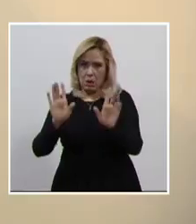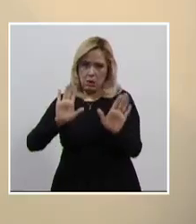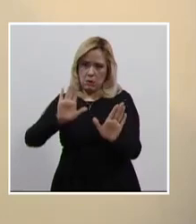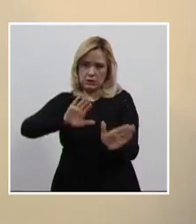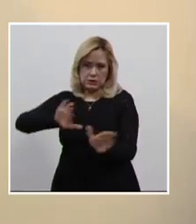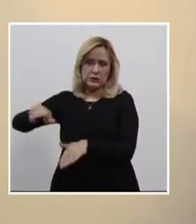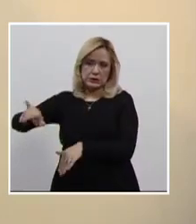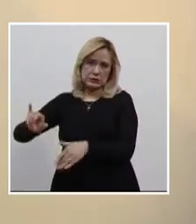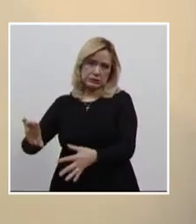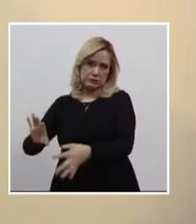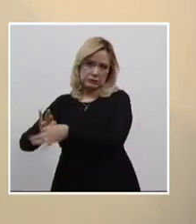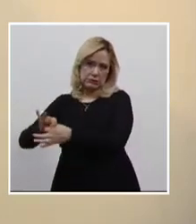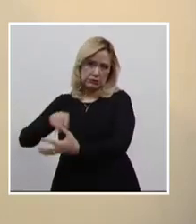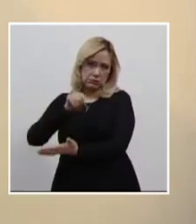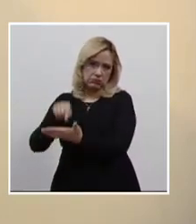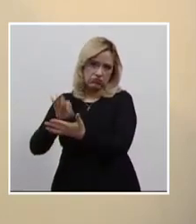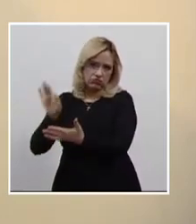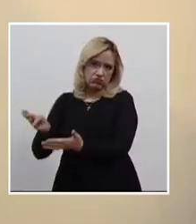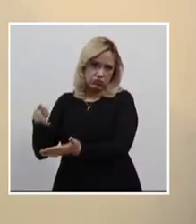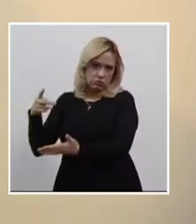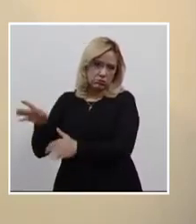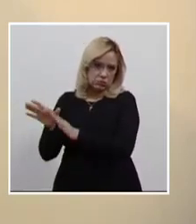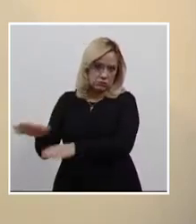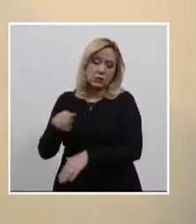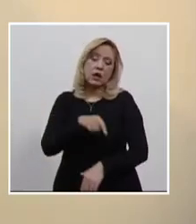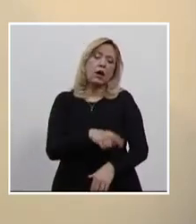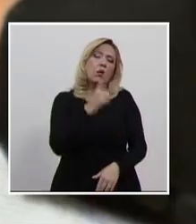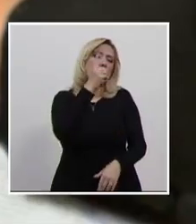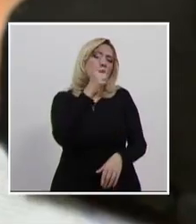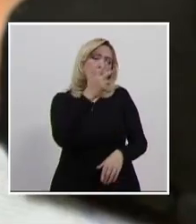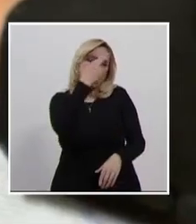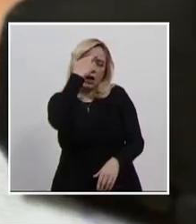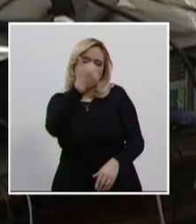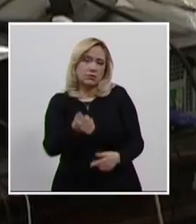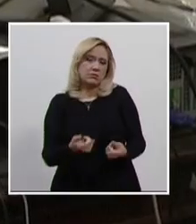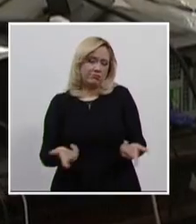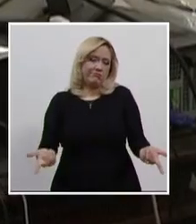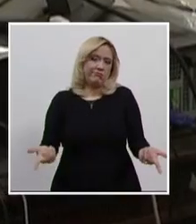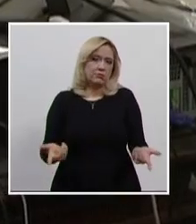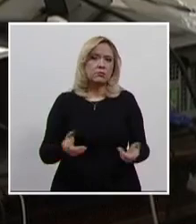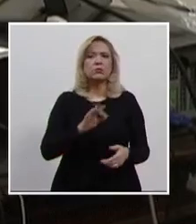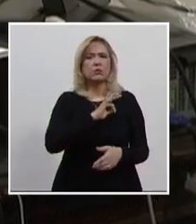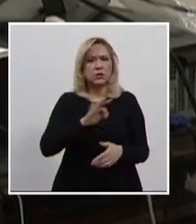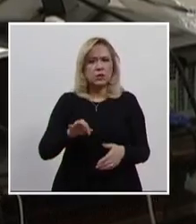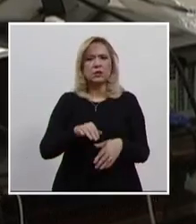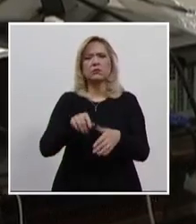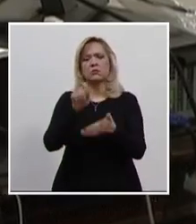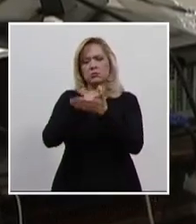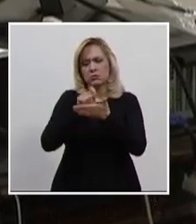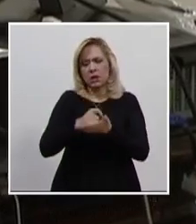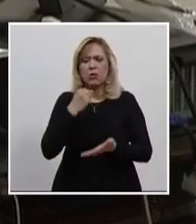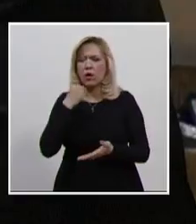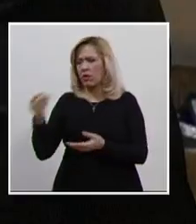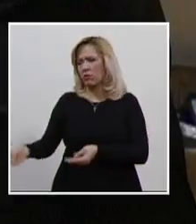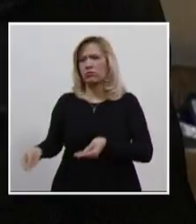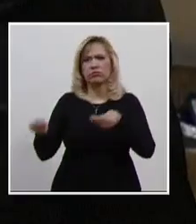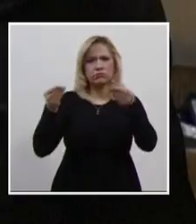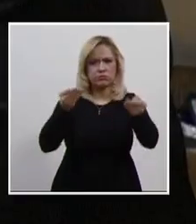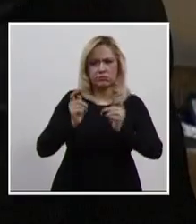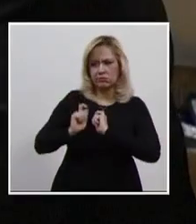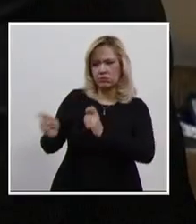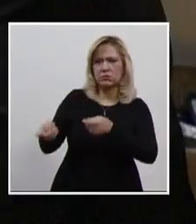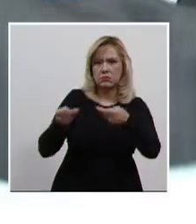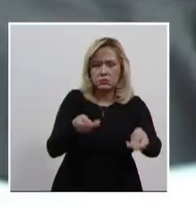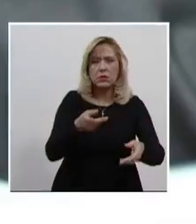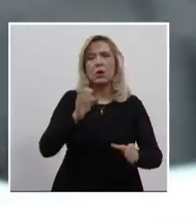amparos. Mencionó que cualquier persona puede presentar el amparo, por escrito, comparecencia o de forma electrónica a cualquier hora, y